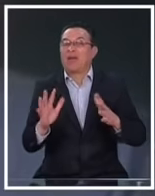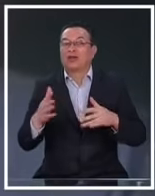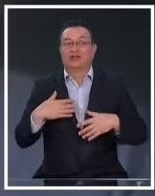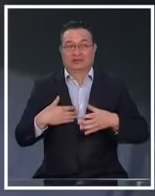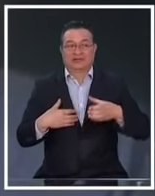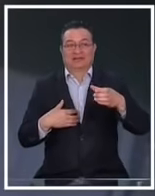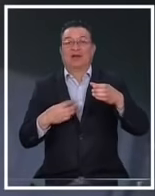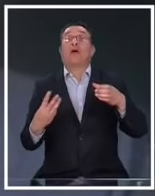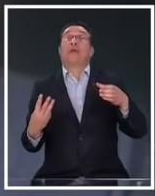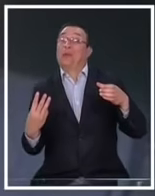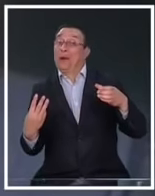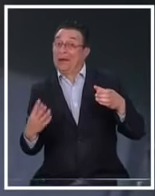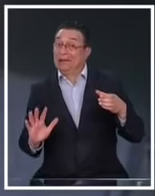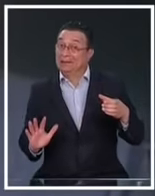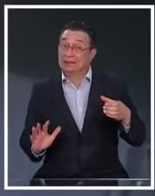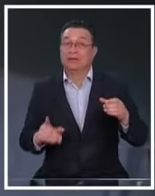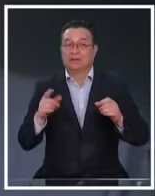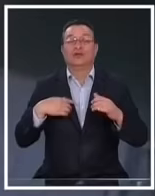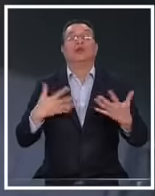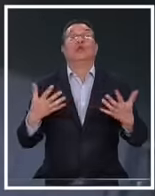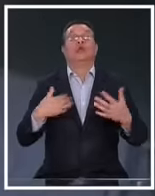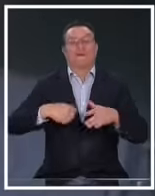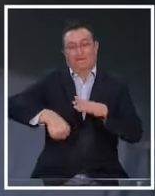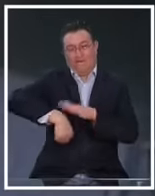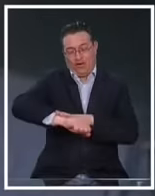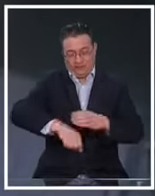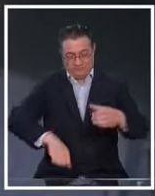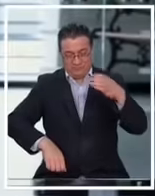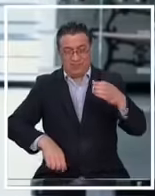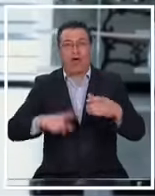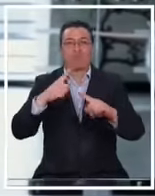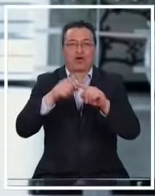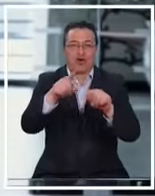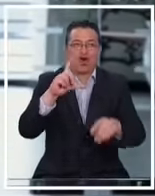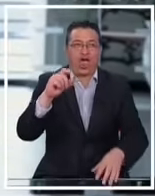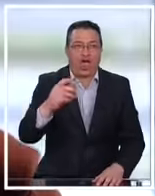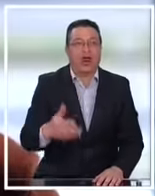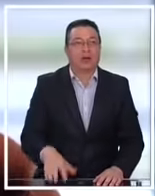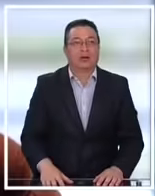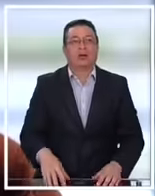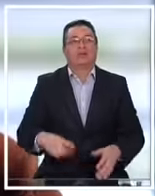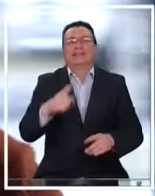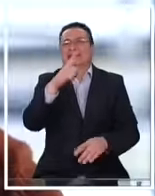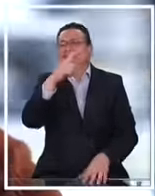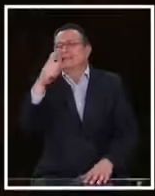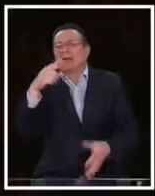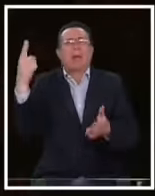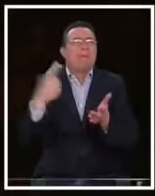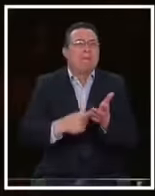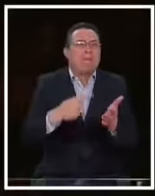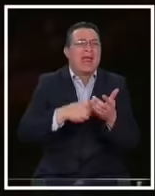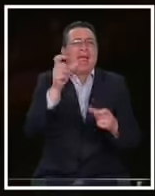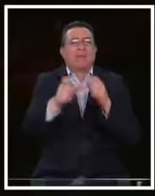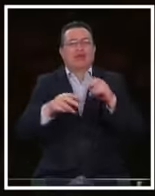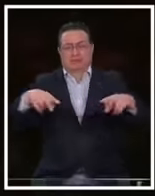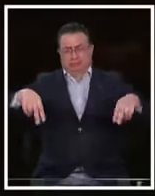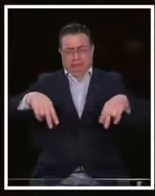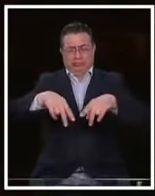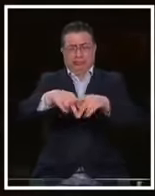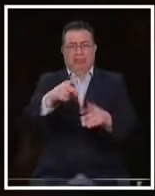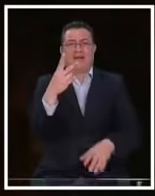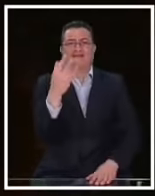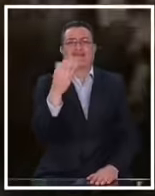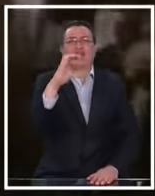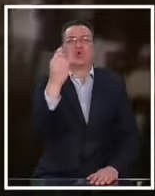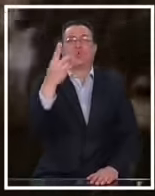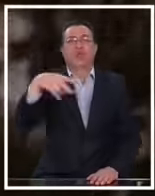brindar por qué sé yo, por el fútbol, quiero brindar por Colo-Colo. Centenares, miles de personas caminando por Vicuña Maquena rumbo a